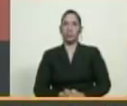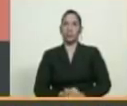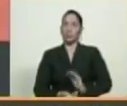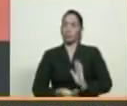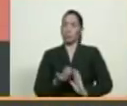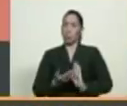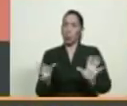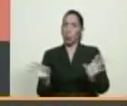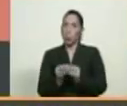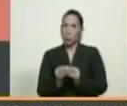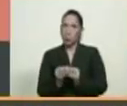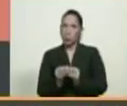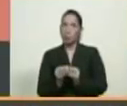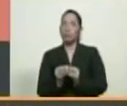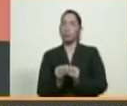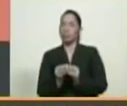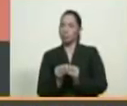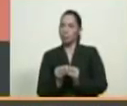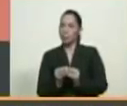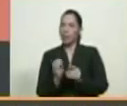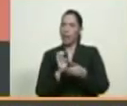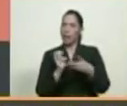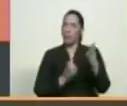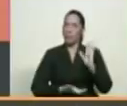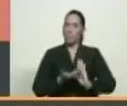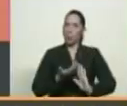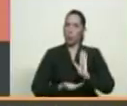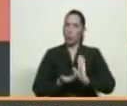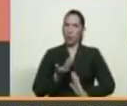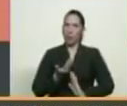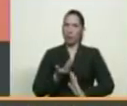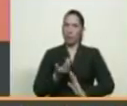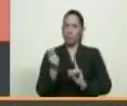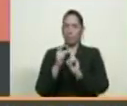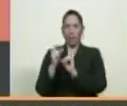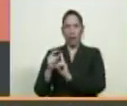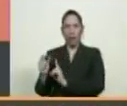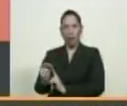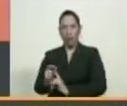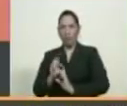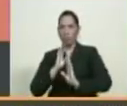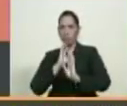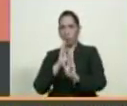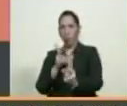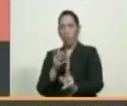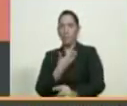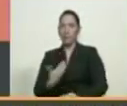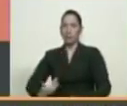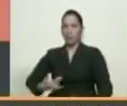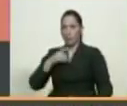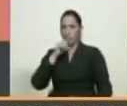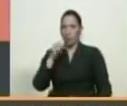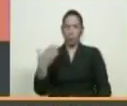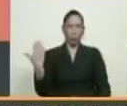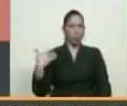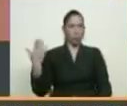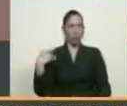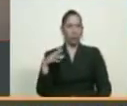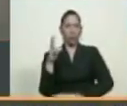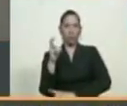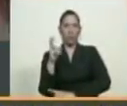resume un elemento fundamental de las palabras que diera nuestro presidente Nicolás Maduro el pasado día